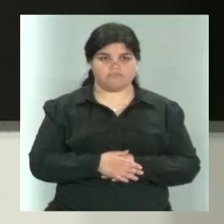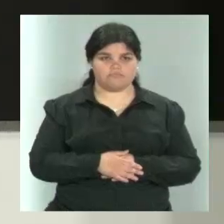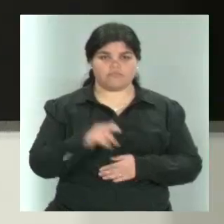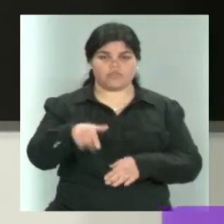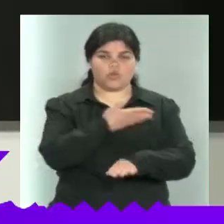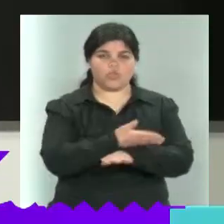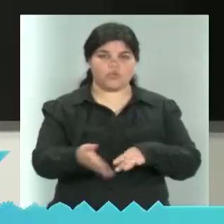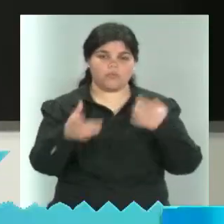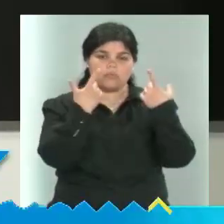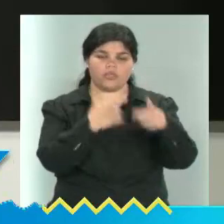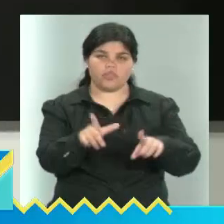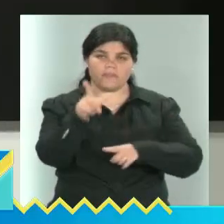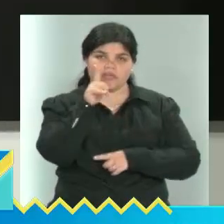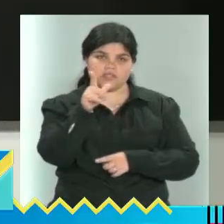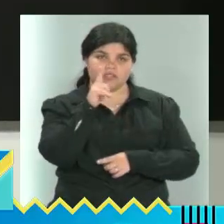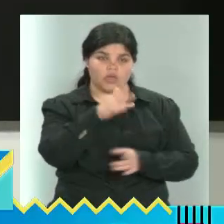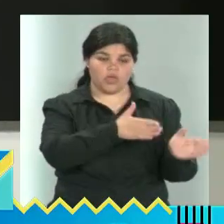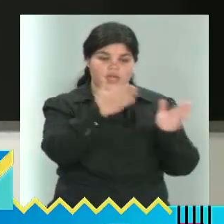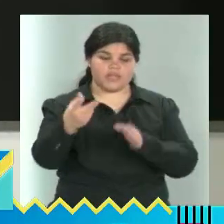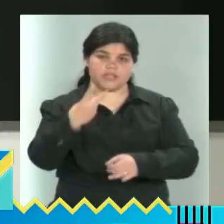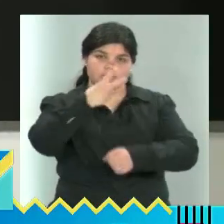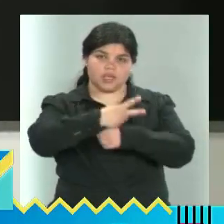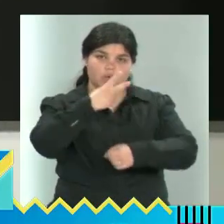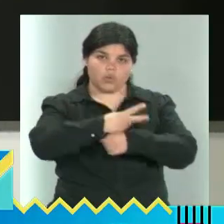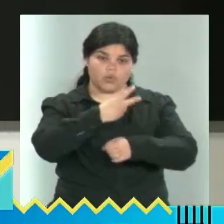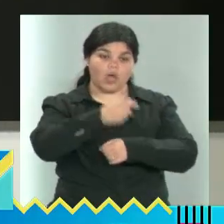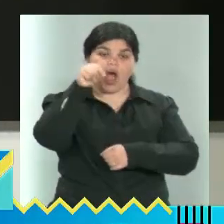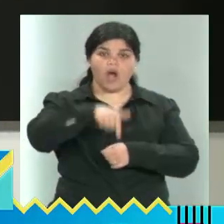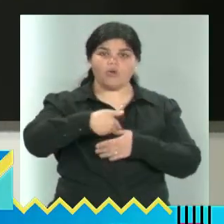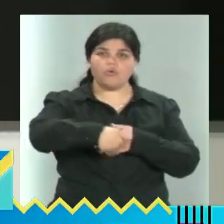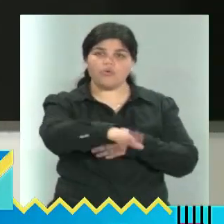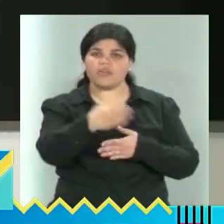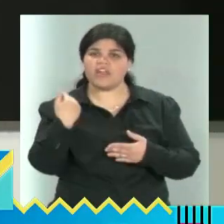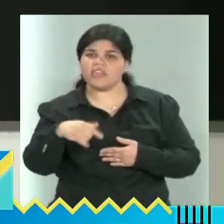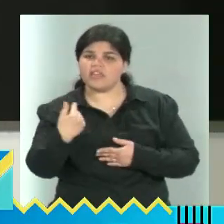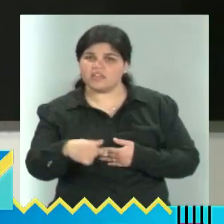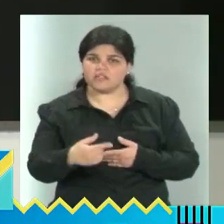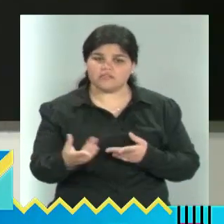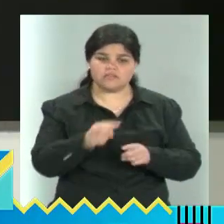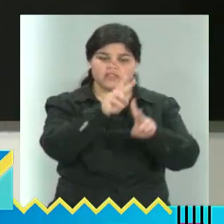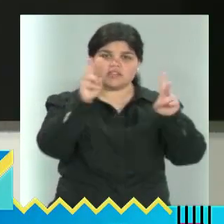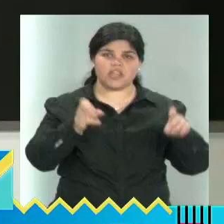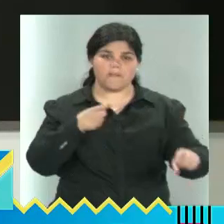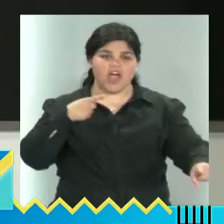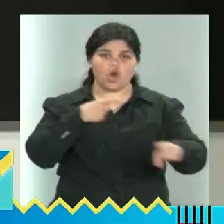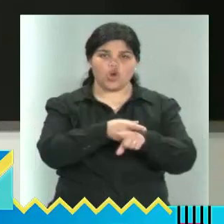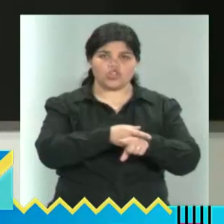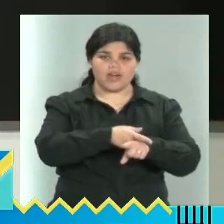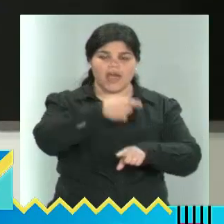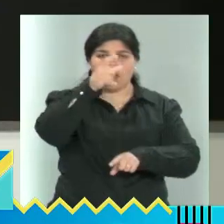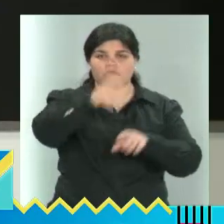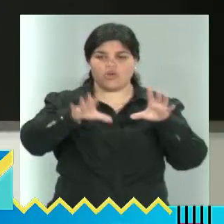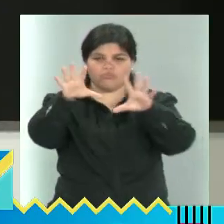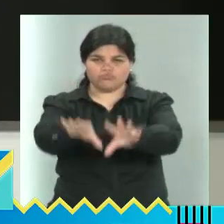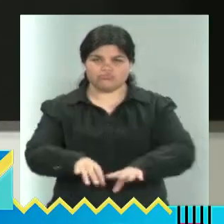Continuamos en Distintos Parecidos, llegamos a este segundo bloque y vamos a seguir hablando de lo que se está haciendo en contra de la trata, la lucha